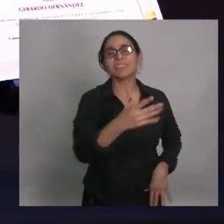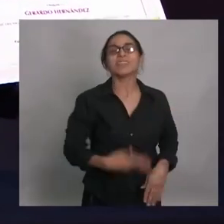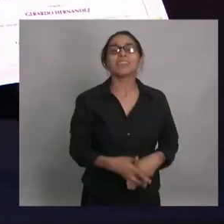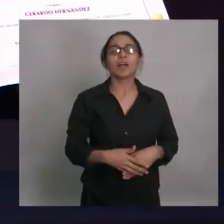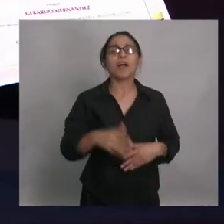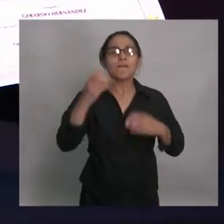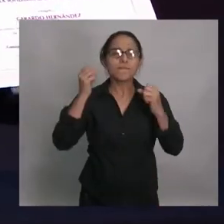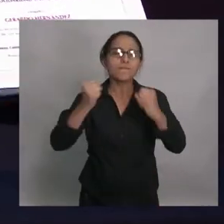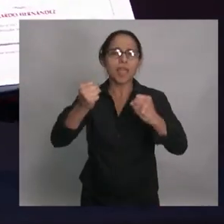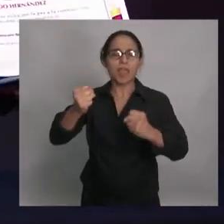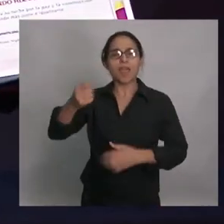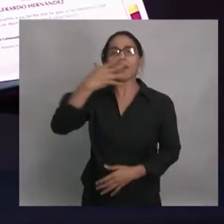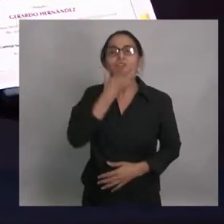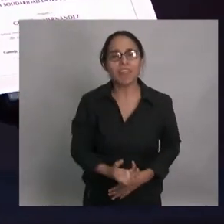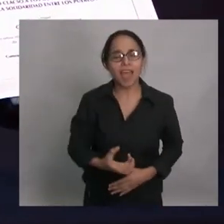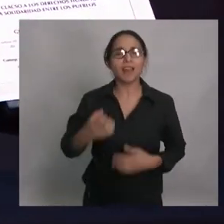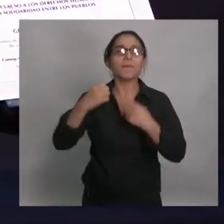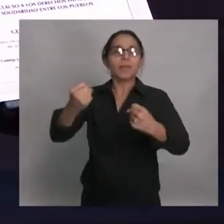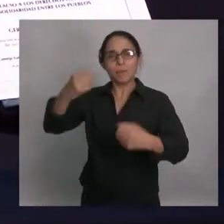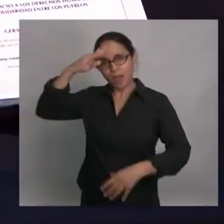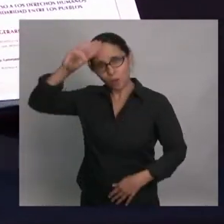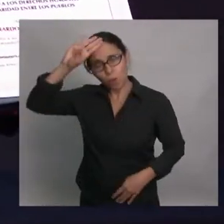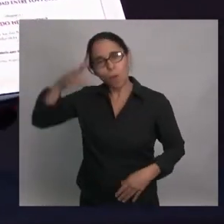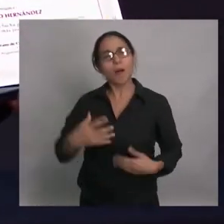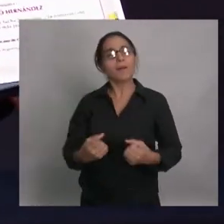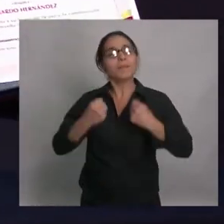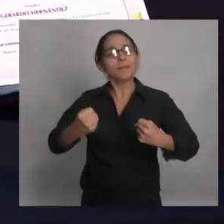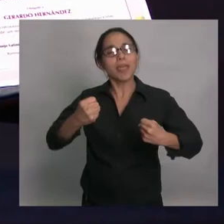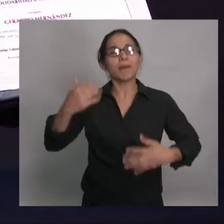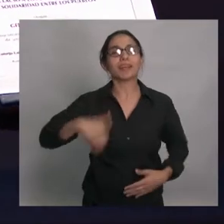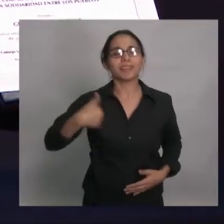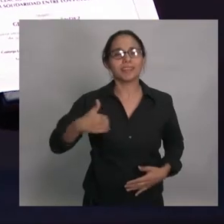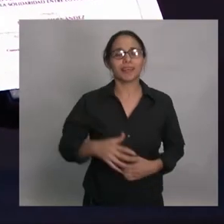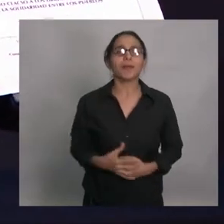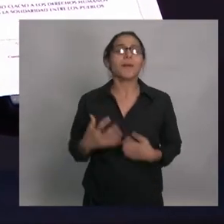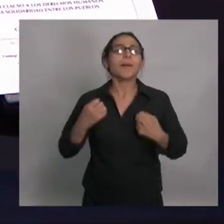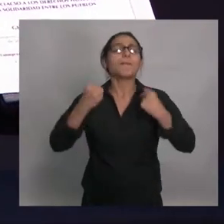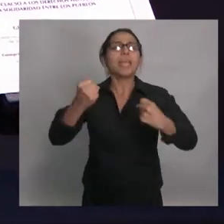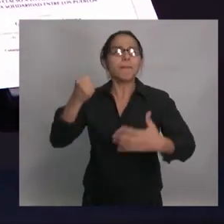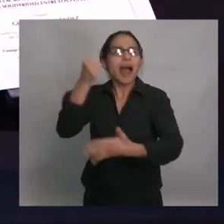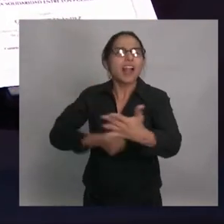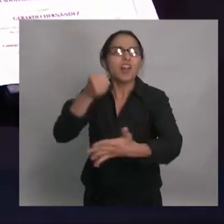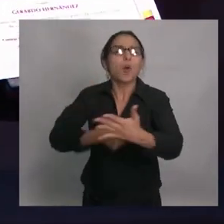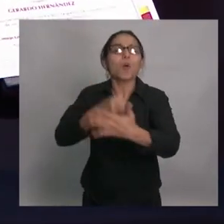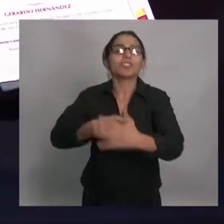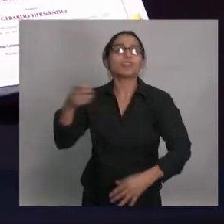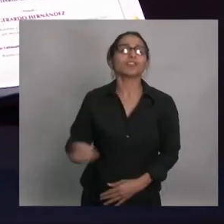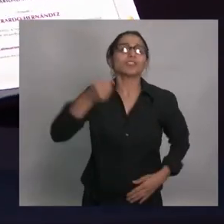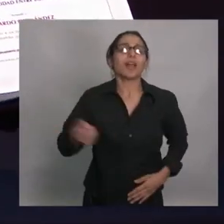fui a cuba hoy la gente y ahora lucha por el socialismo